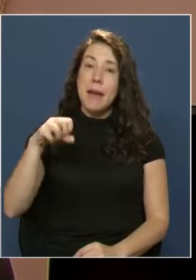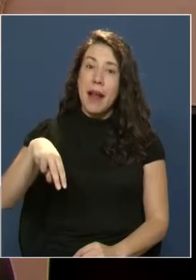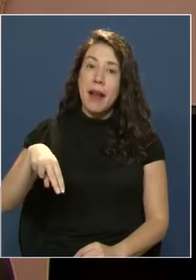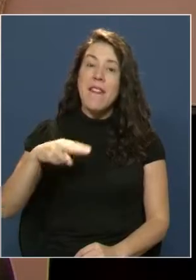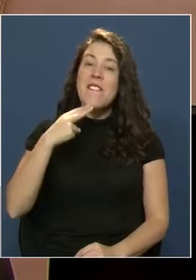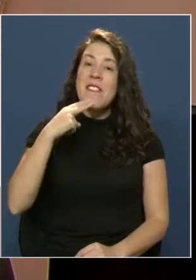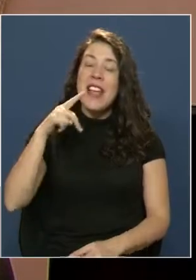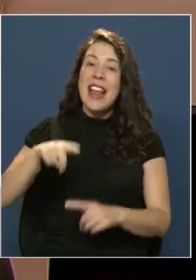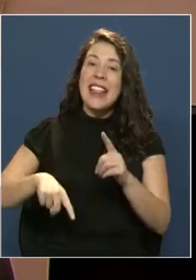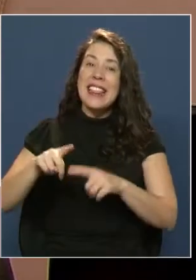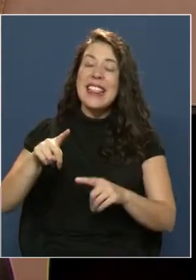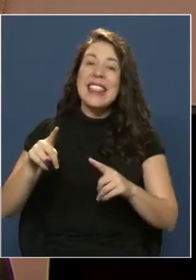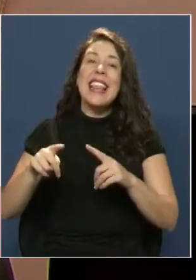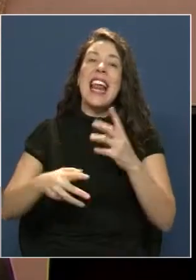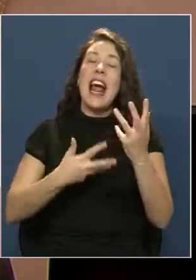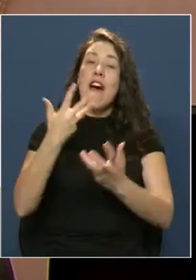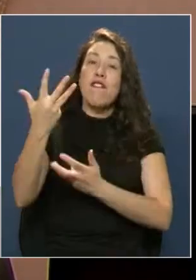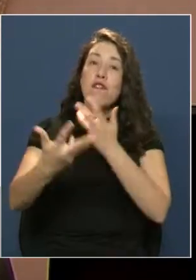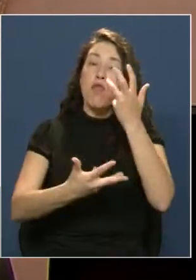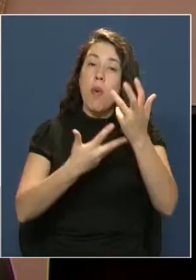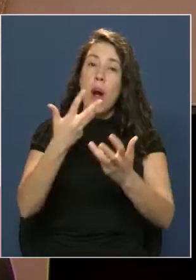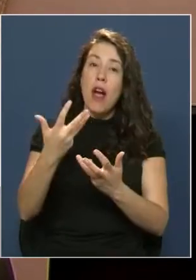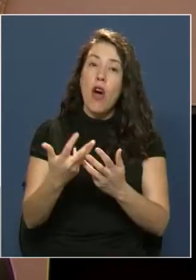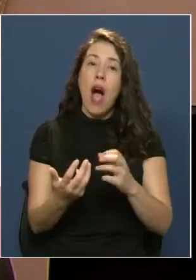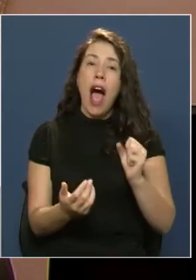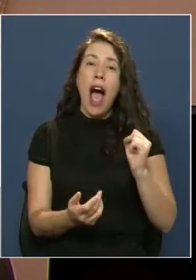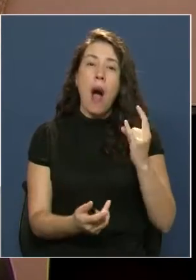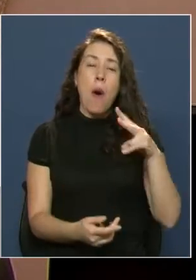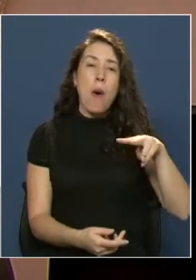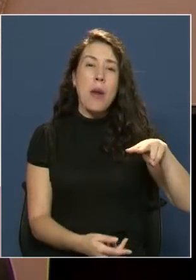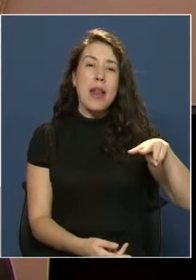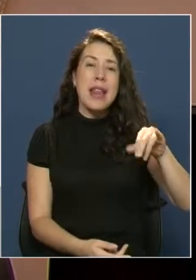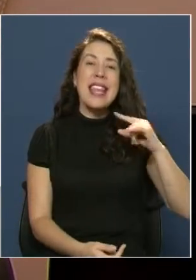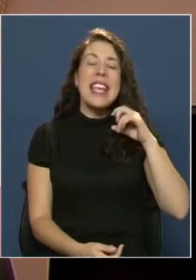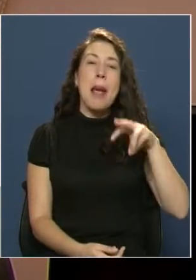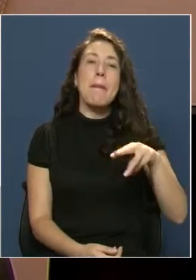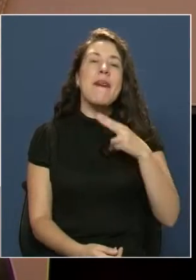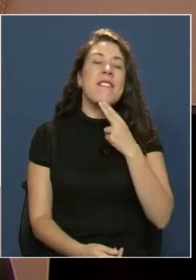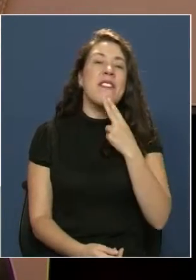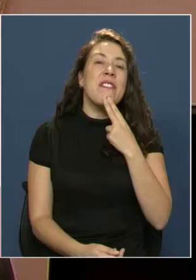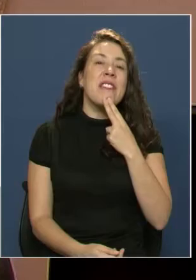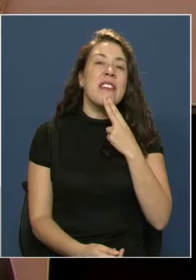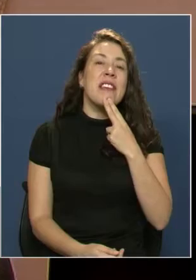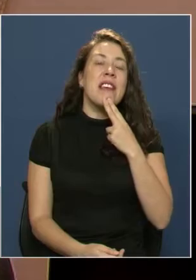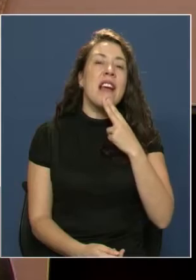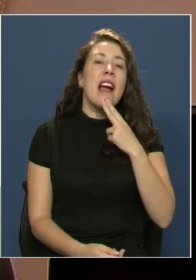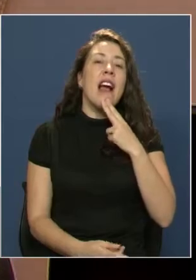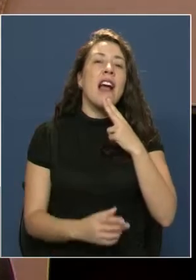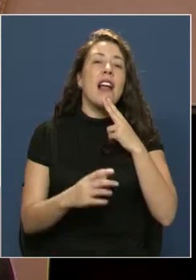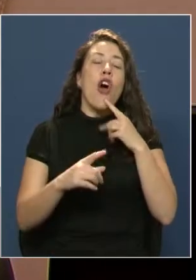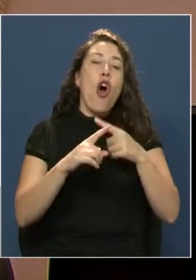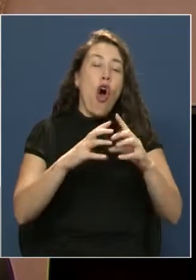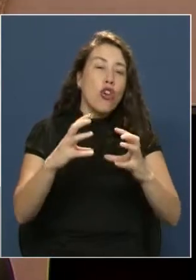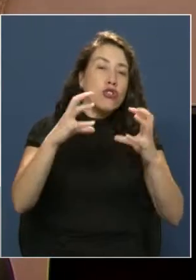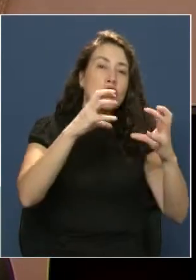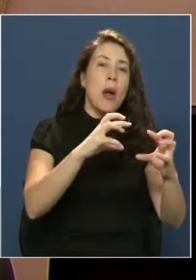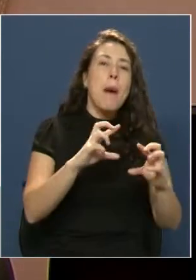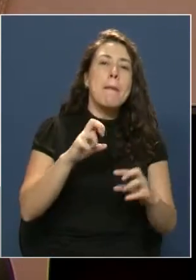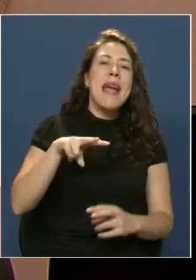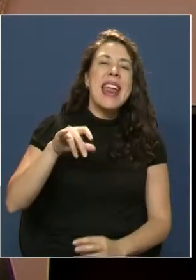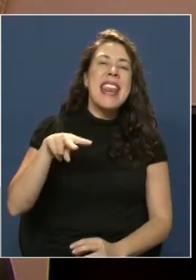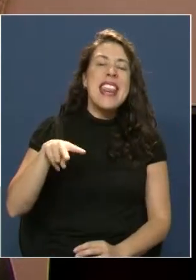habitaban el territorio de Tierra del Fuego, los Oniquem que habitaban el territorio continental de la península de